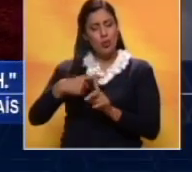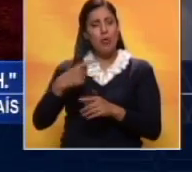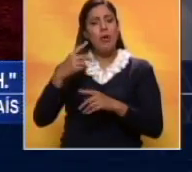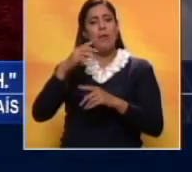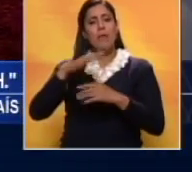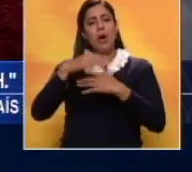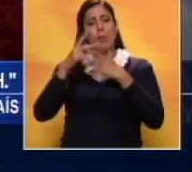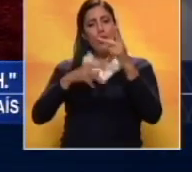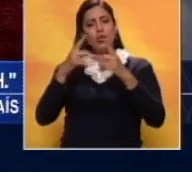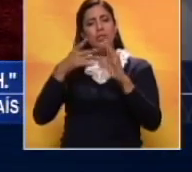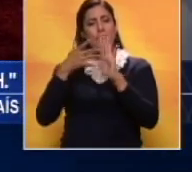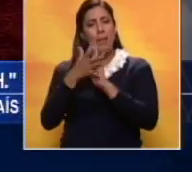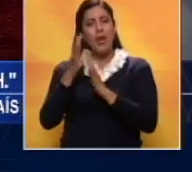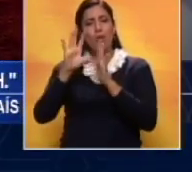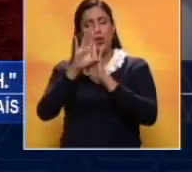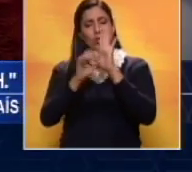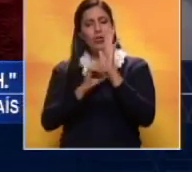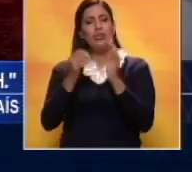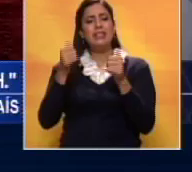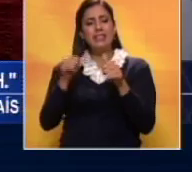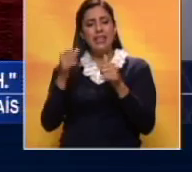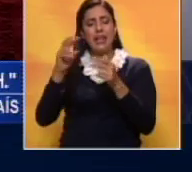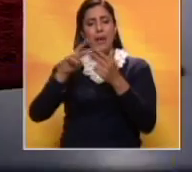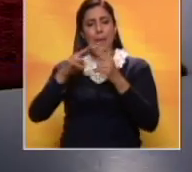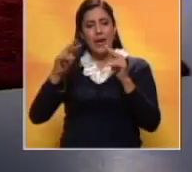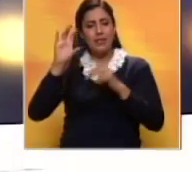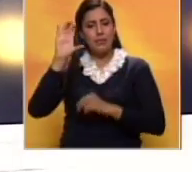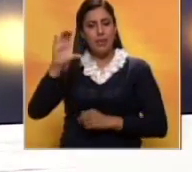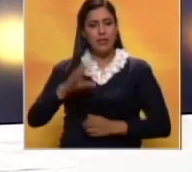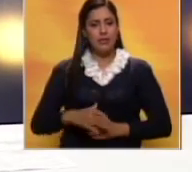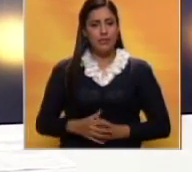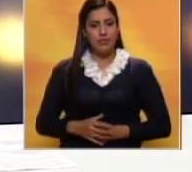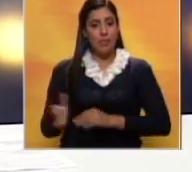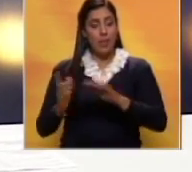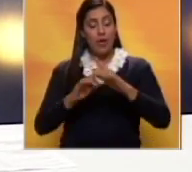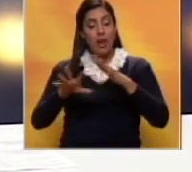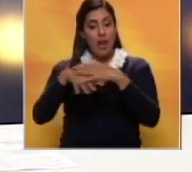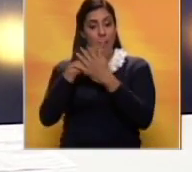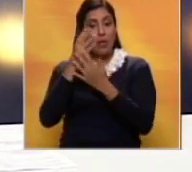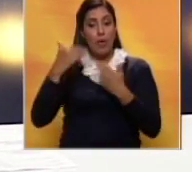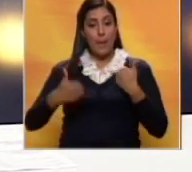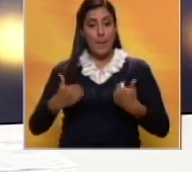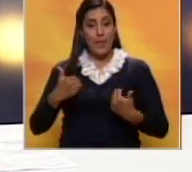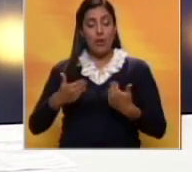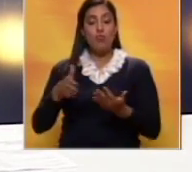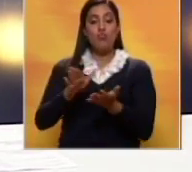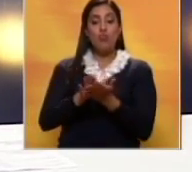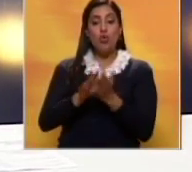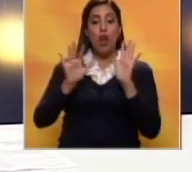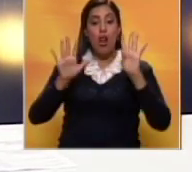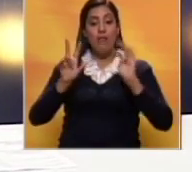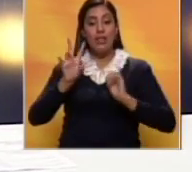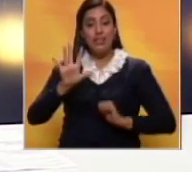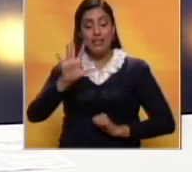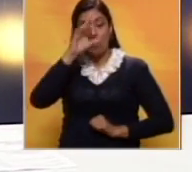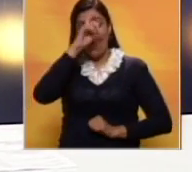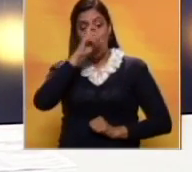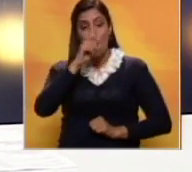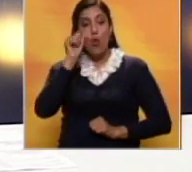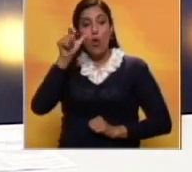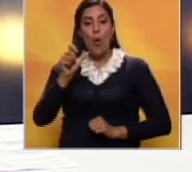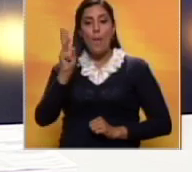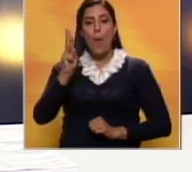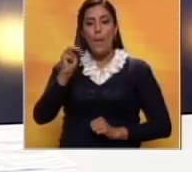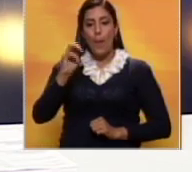proceso constituyente para mantener la paz en el país. La madrugada de este miércoles falleció a los 95 años de